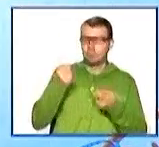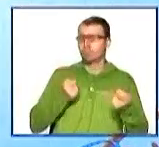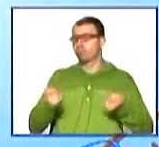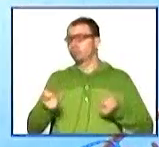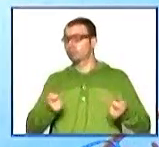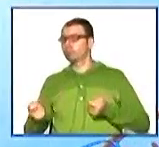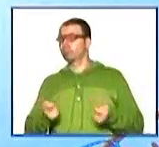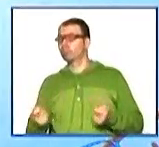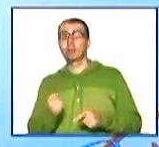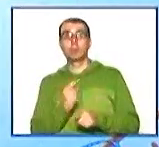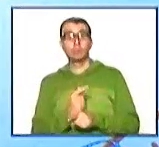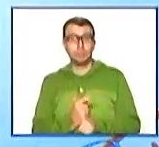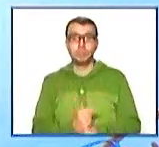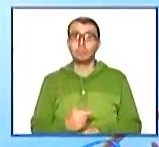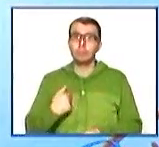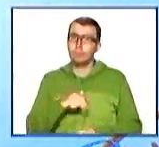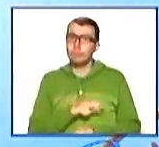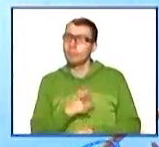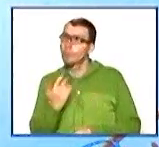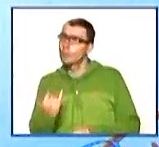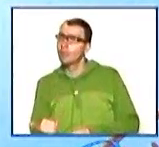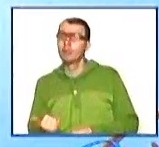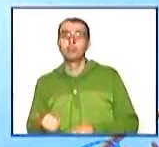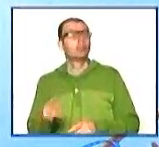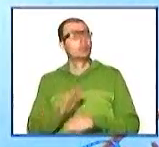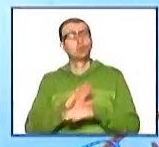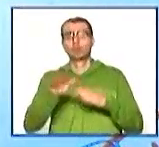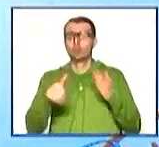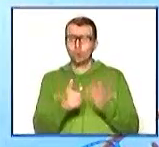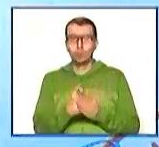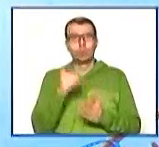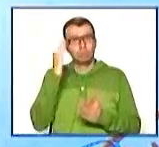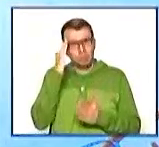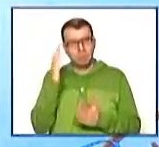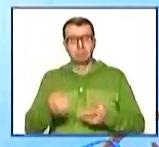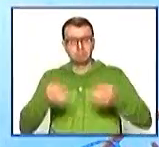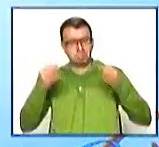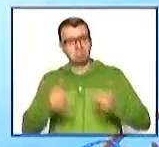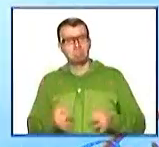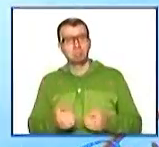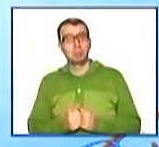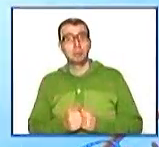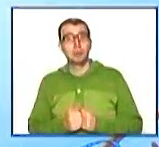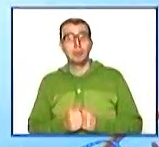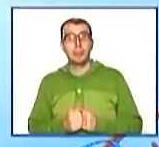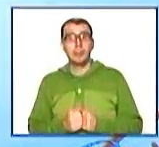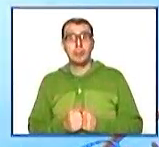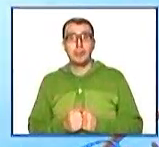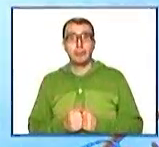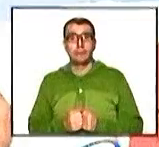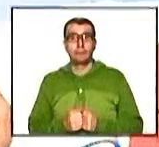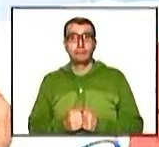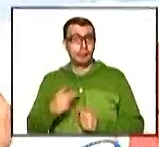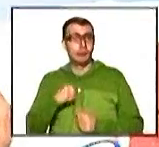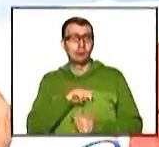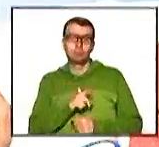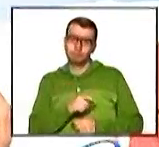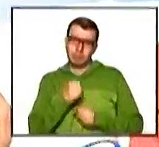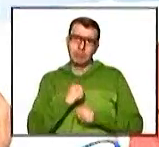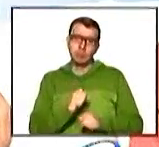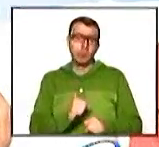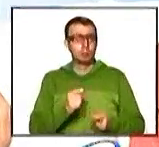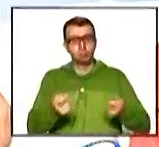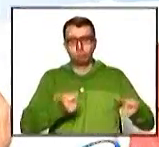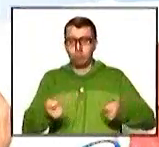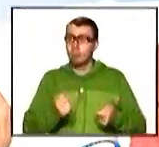médico. Hacemos inmunohistoquímica, el doctor José Luis Cárdenas. Nosotros estamos tratando de agilizar eso. Yo